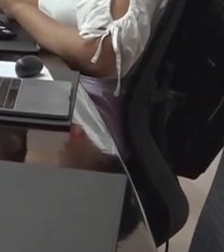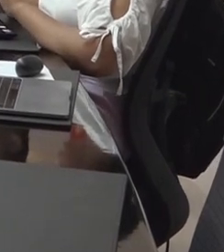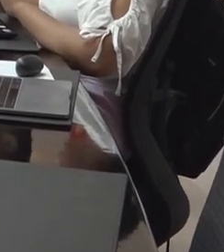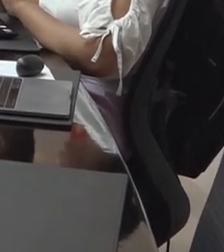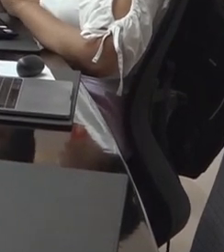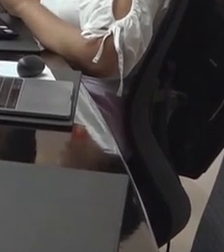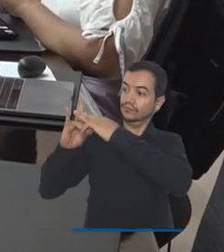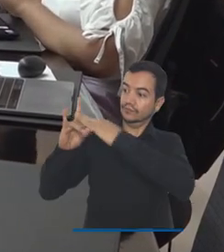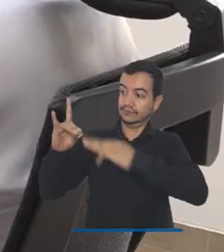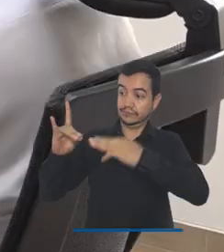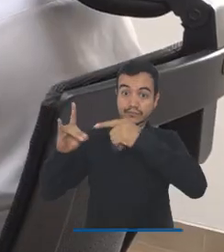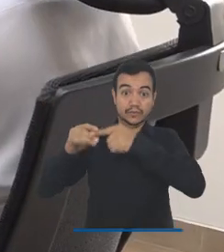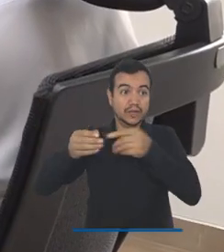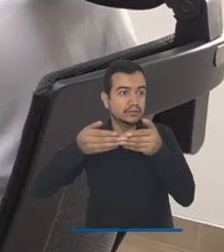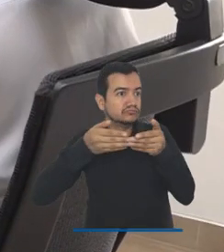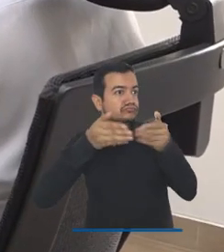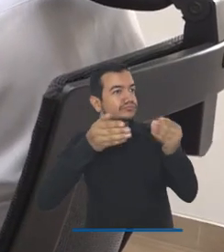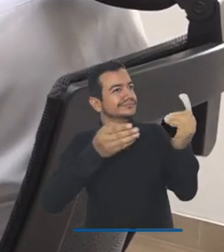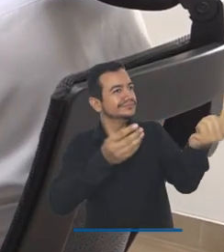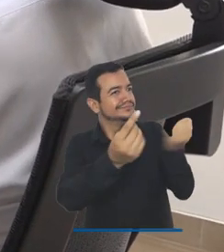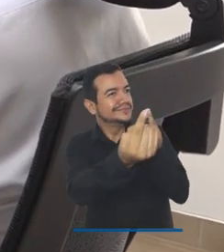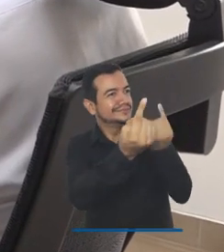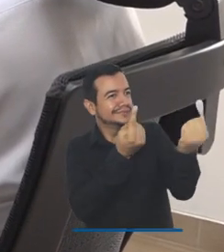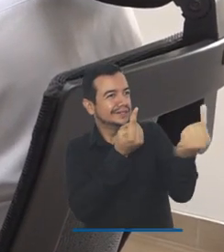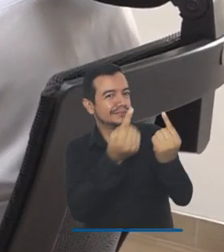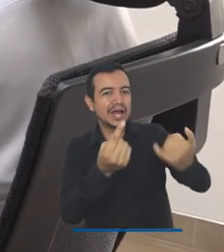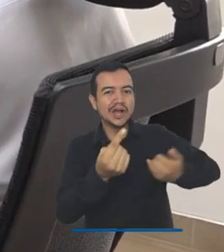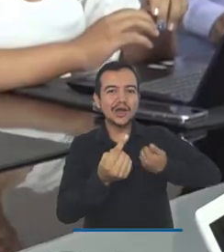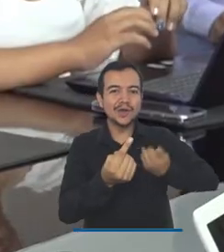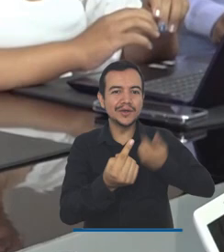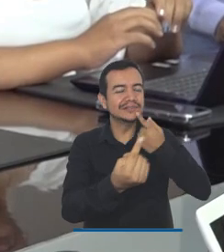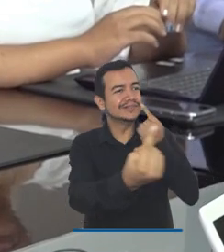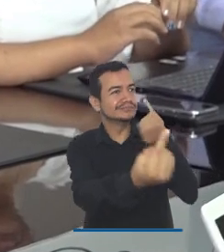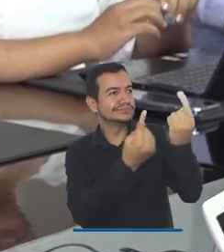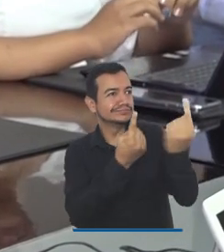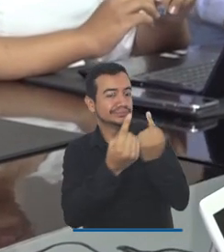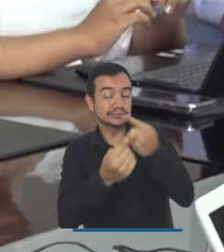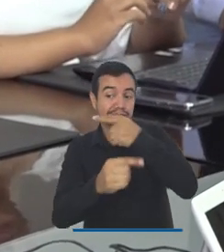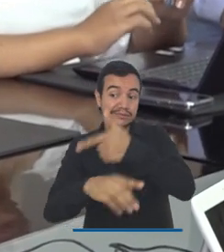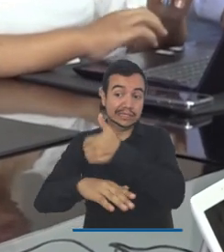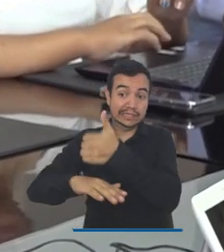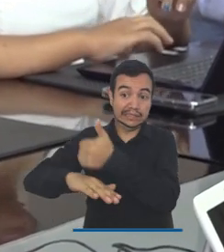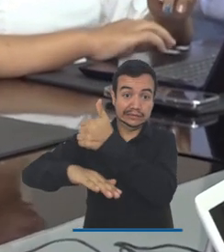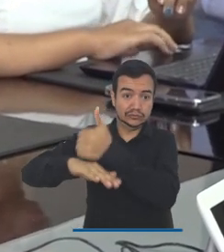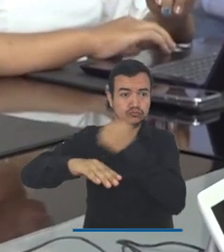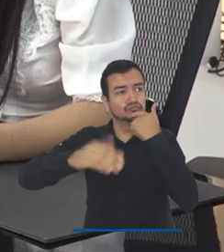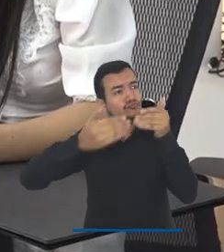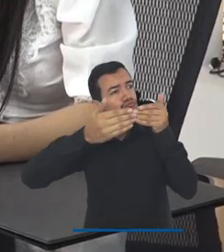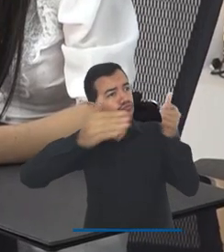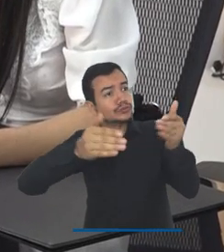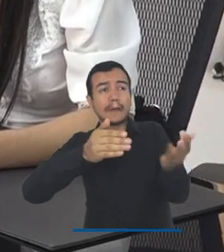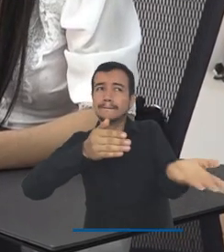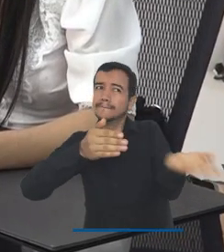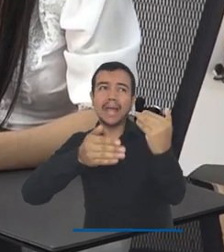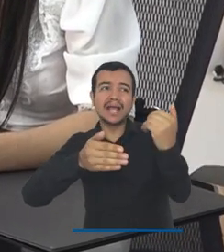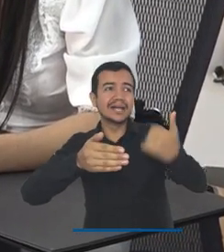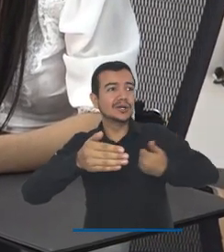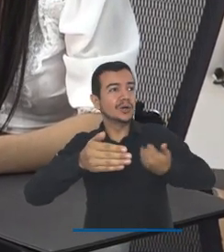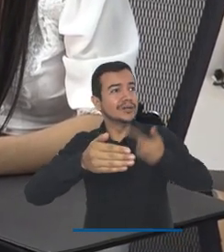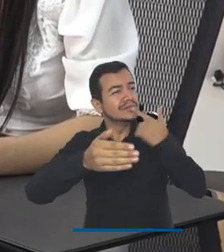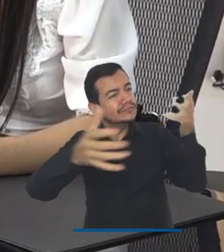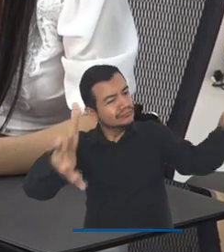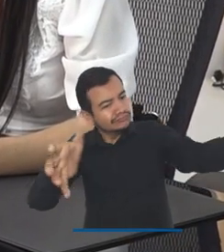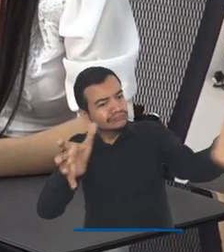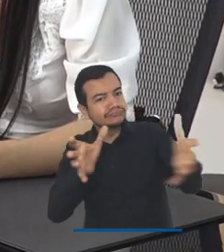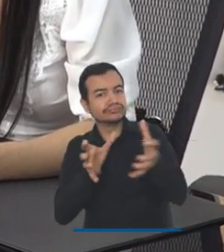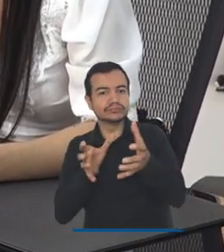Los jóvenes líderes tienen su espacio en Unimagdalena y por ello el rector Pablo Vera Salazar le abrió las puertas a un primer acercamiento